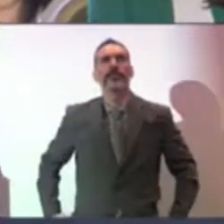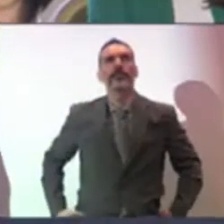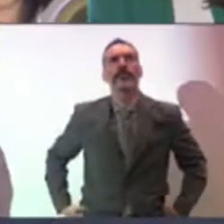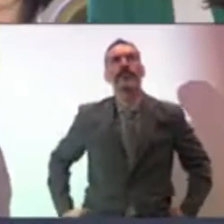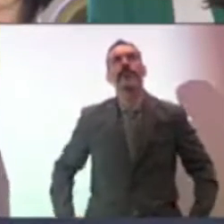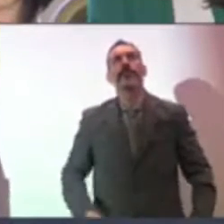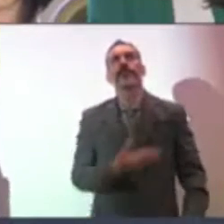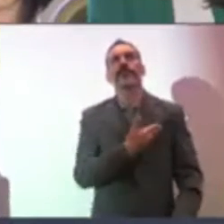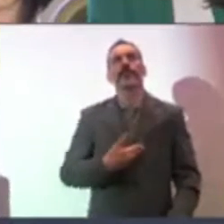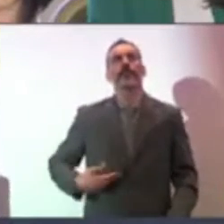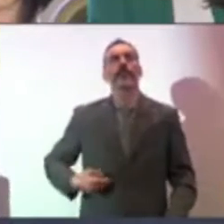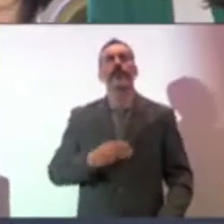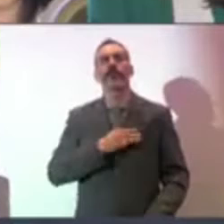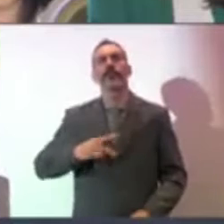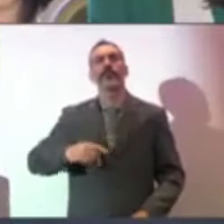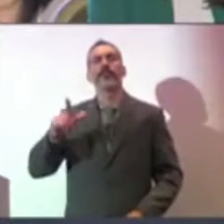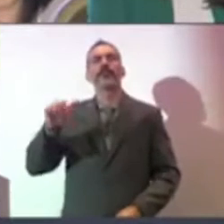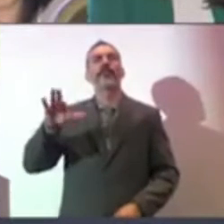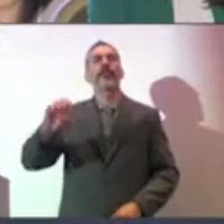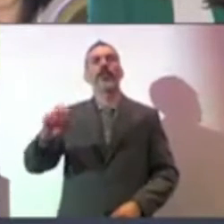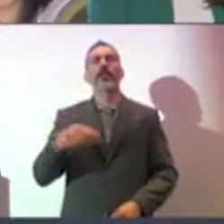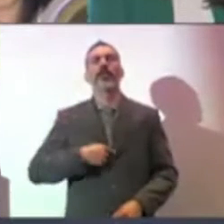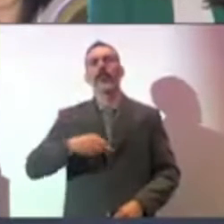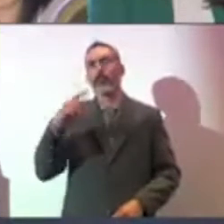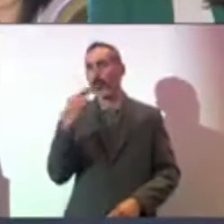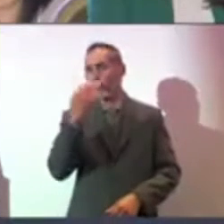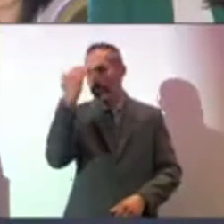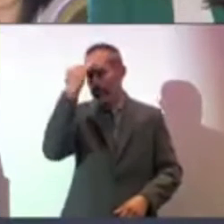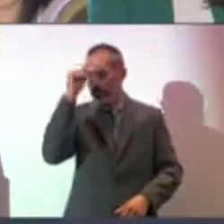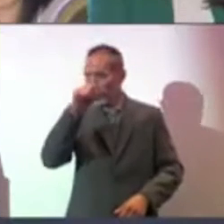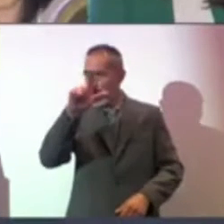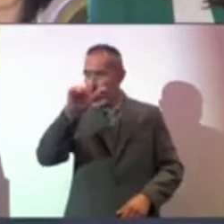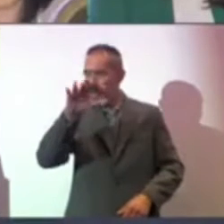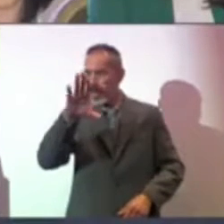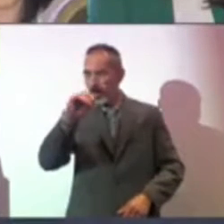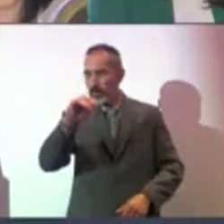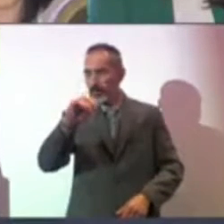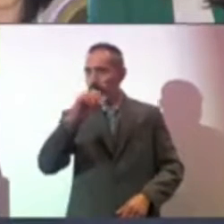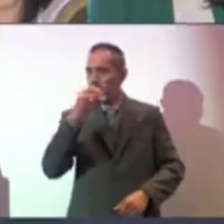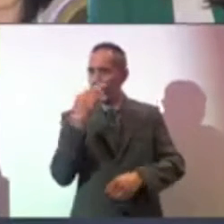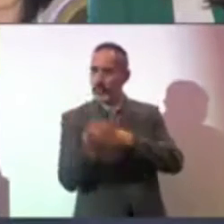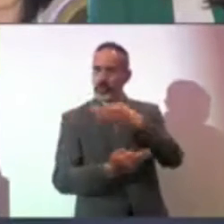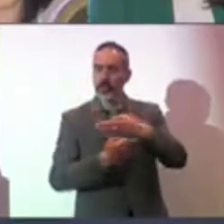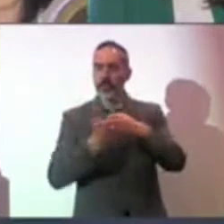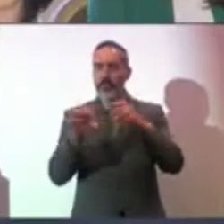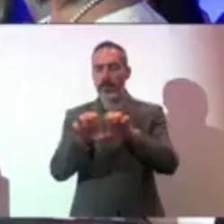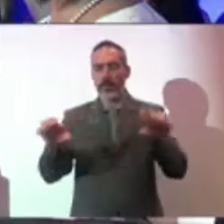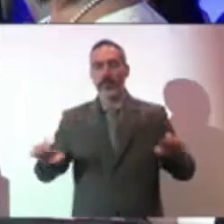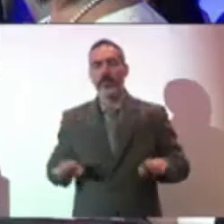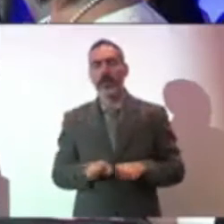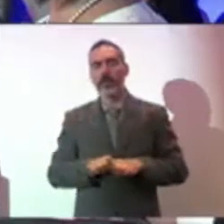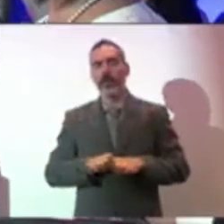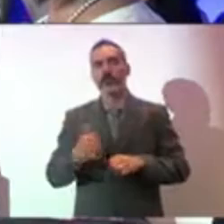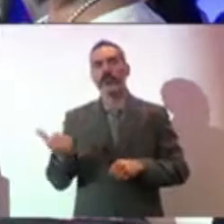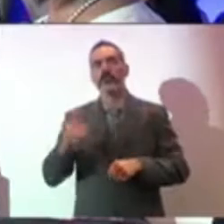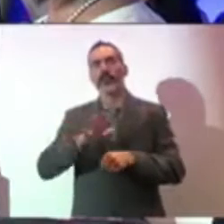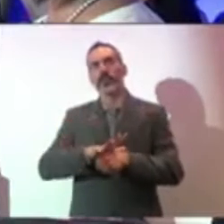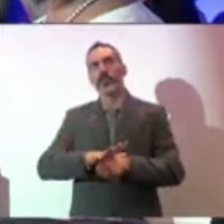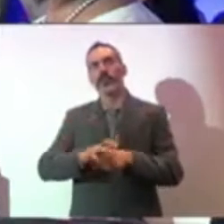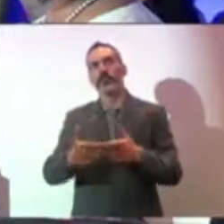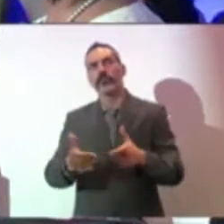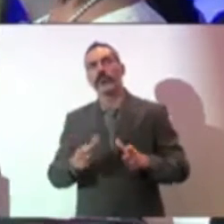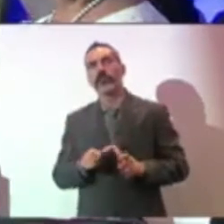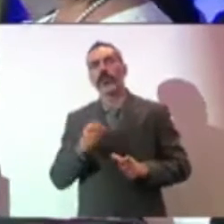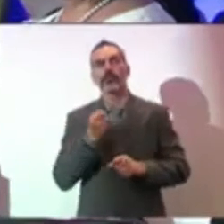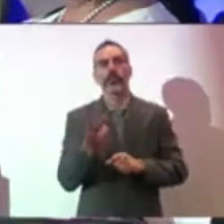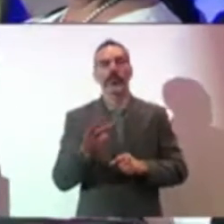Presidente Municipal, reconozco en ti y en todo el equipo que conforma esta administración su